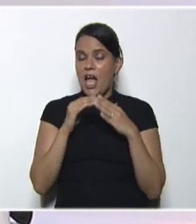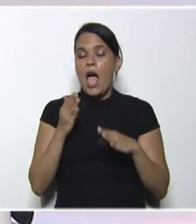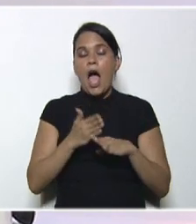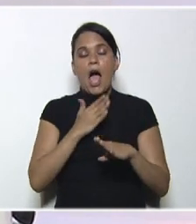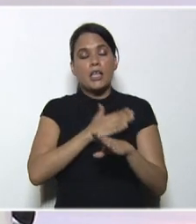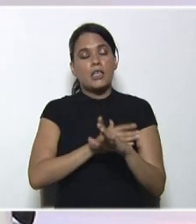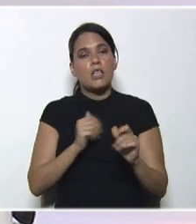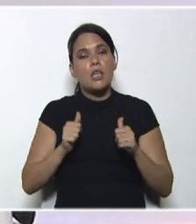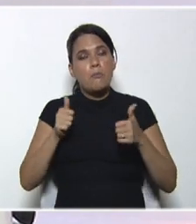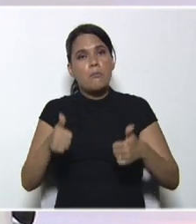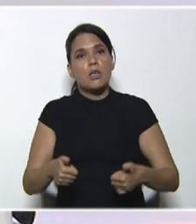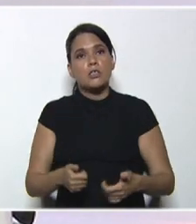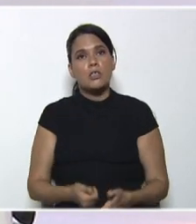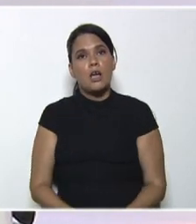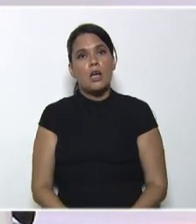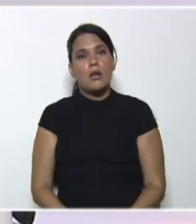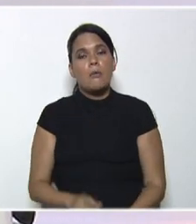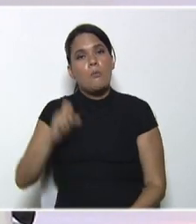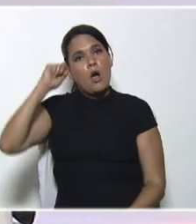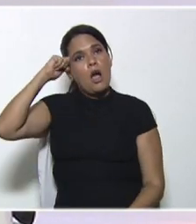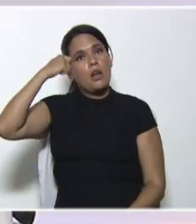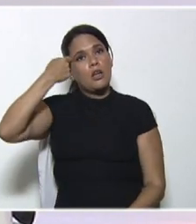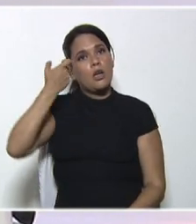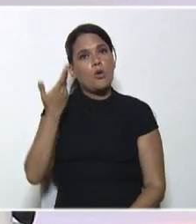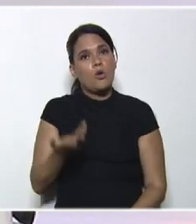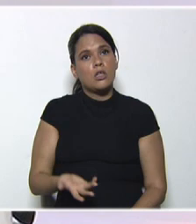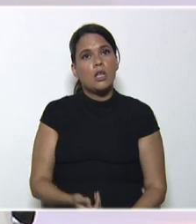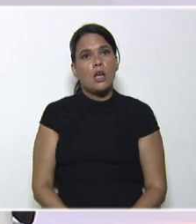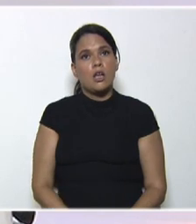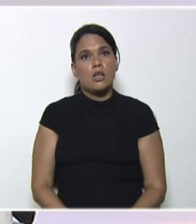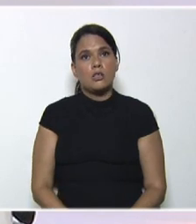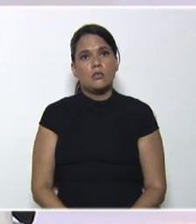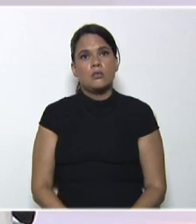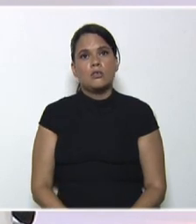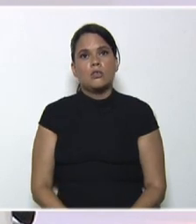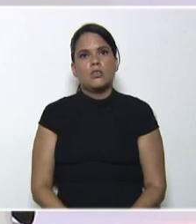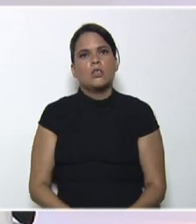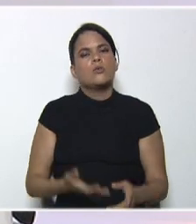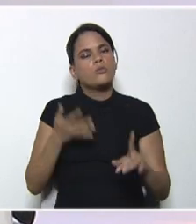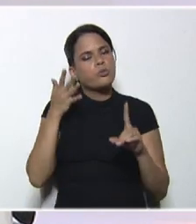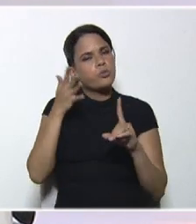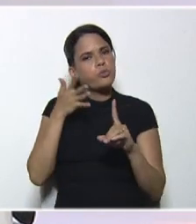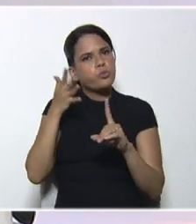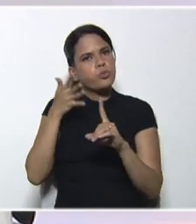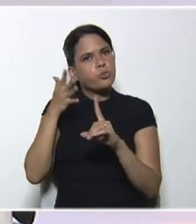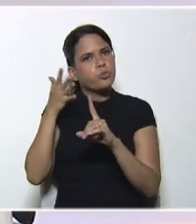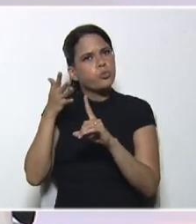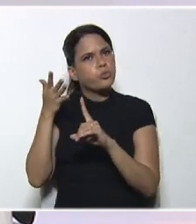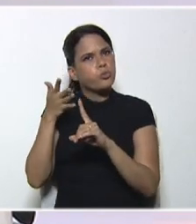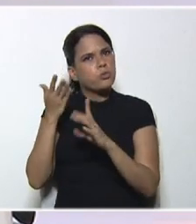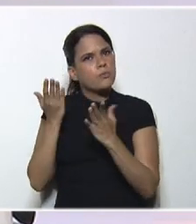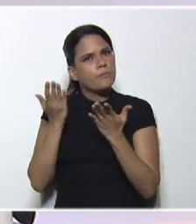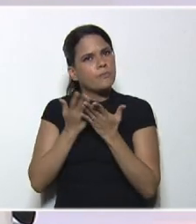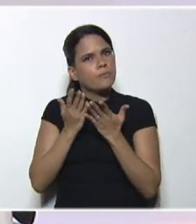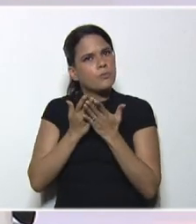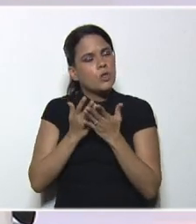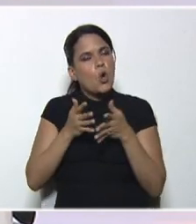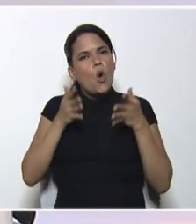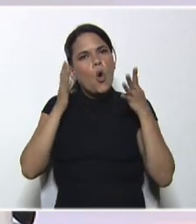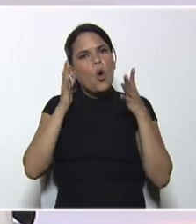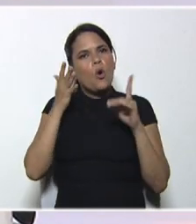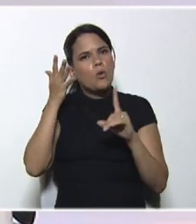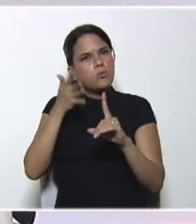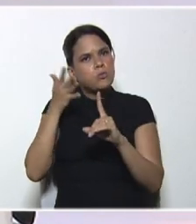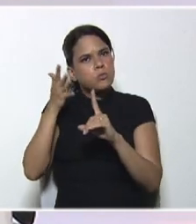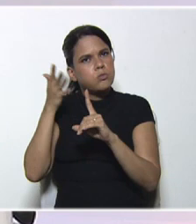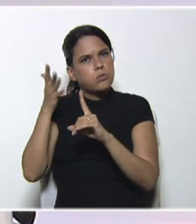este pequeño viaje pedagógico, vamos a recordar esas asesorías pedagógicas a los países representantes, recordar